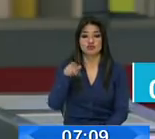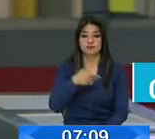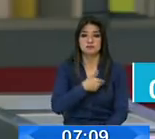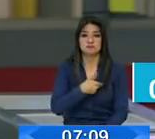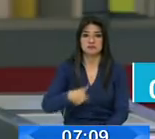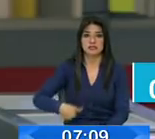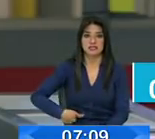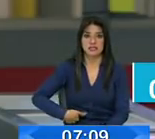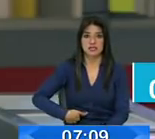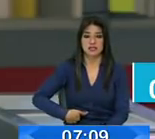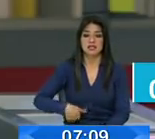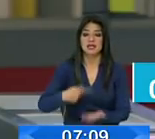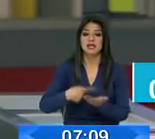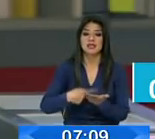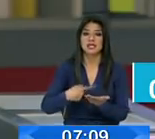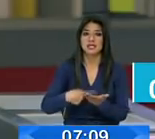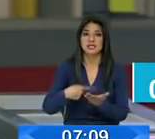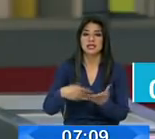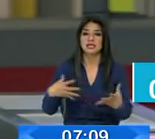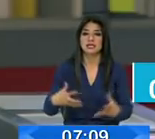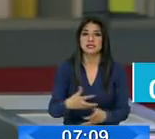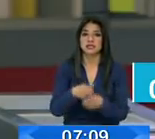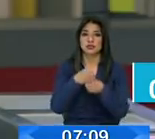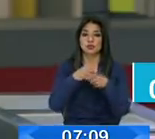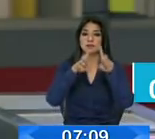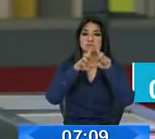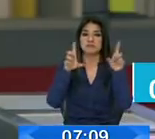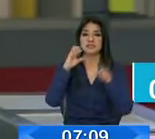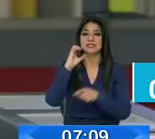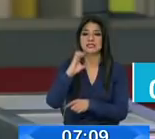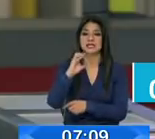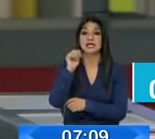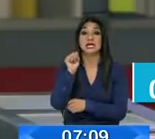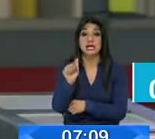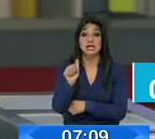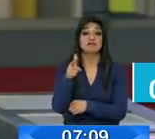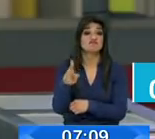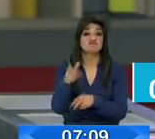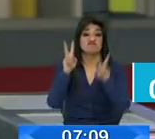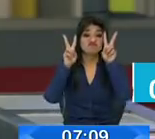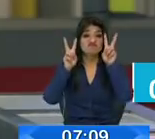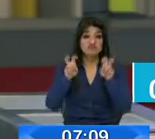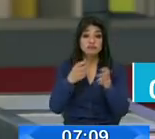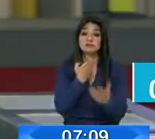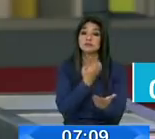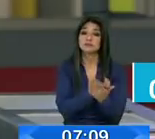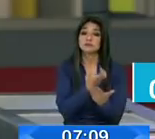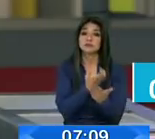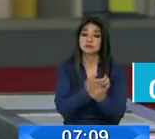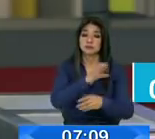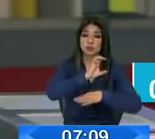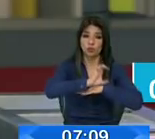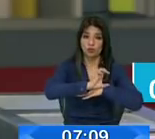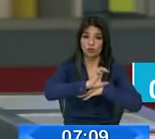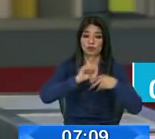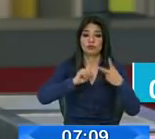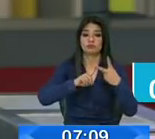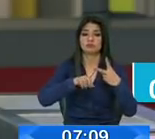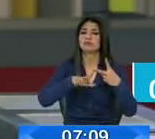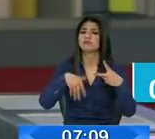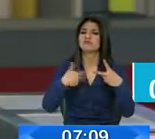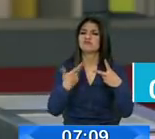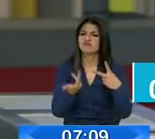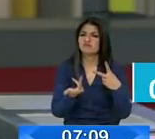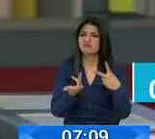de Analytica Securities CA, con quien se va a analizar la economía del país, cómo subsanar